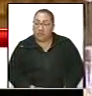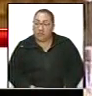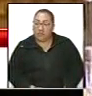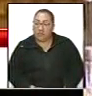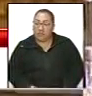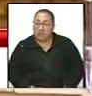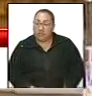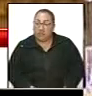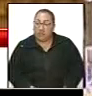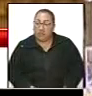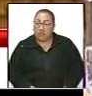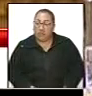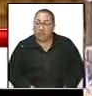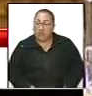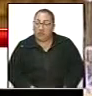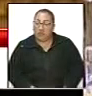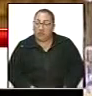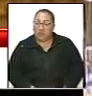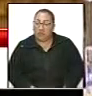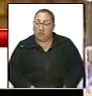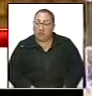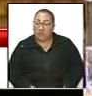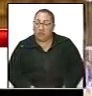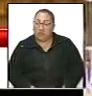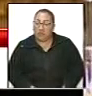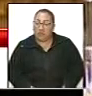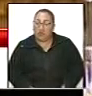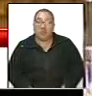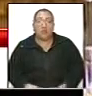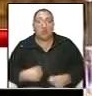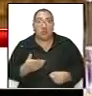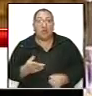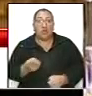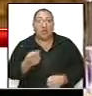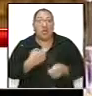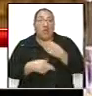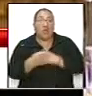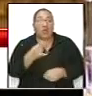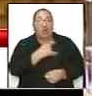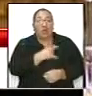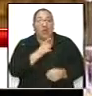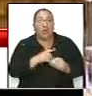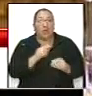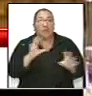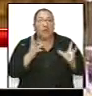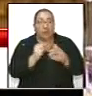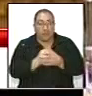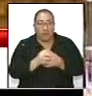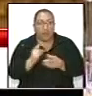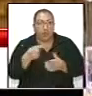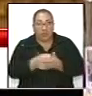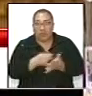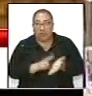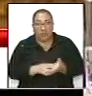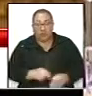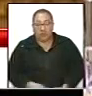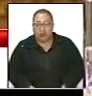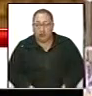retornada a la universidad, sobre todo si se trata de universidades que son asociativas y por lo tanto no pagan